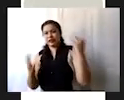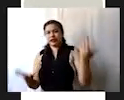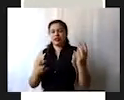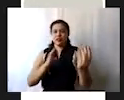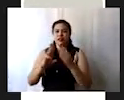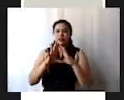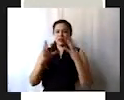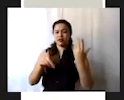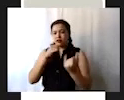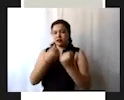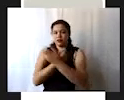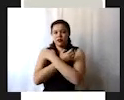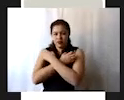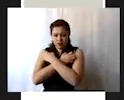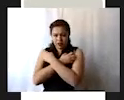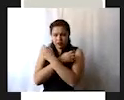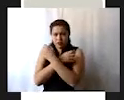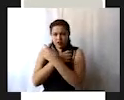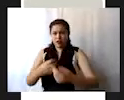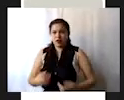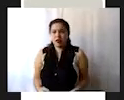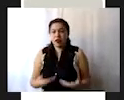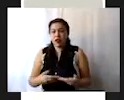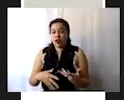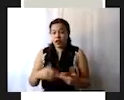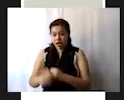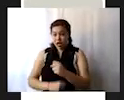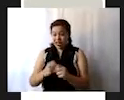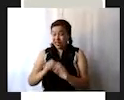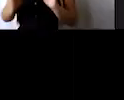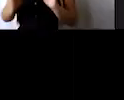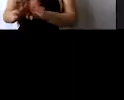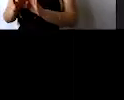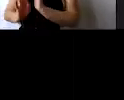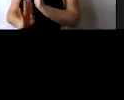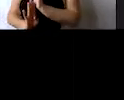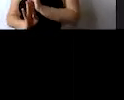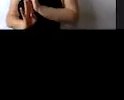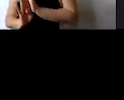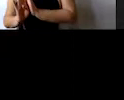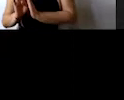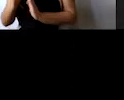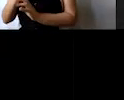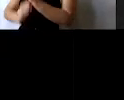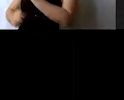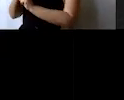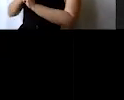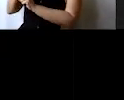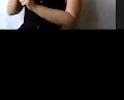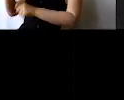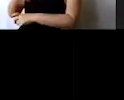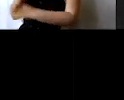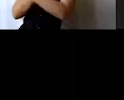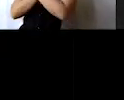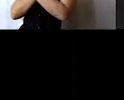también el tema educativo, que si bien este año empieza a recuperarse un poco, los últimos 2 años para el sector educativo en